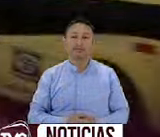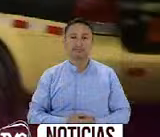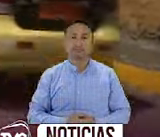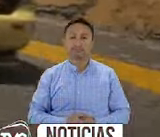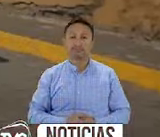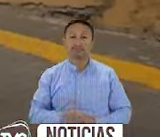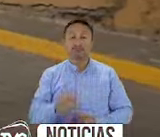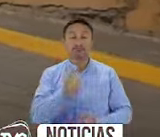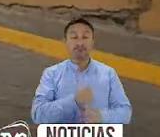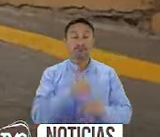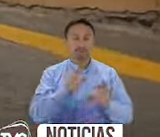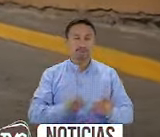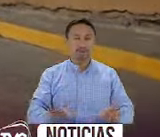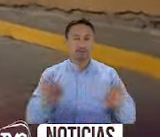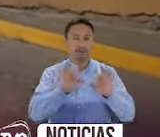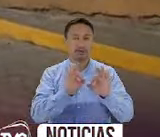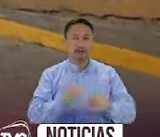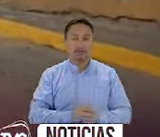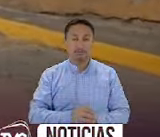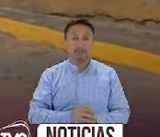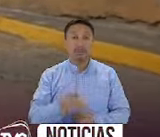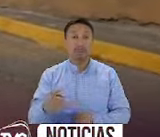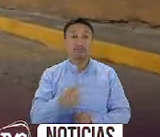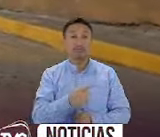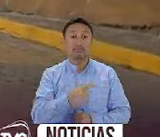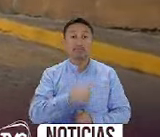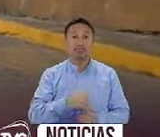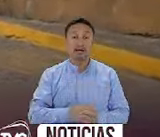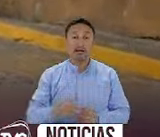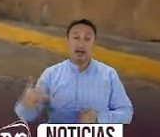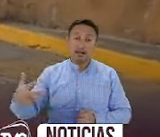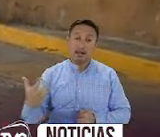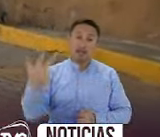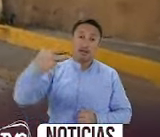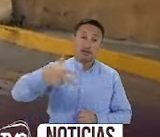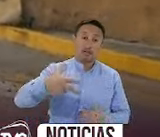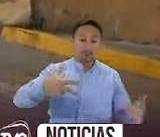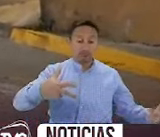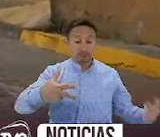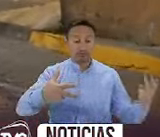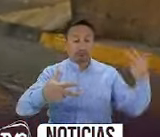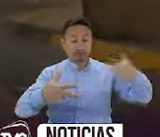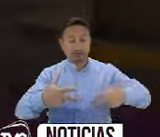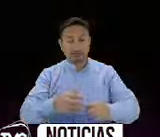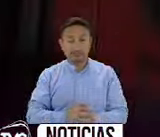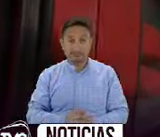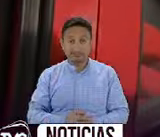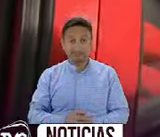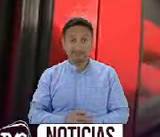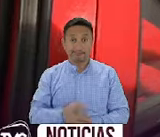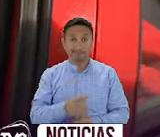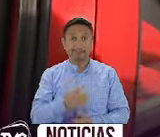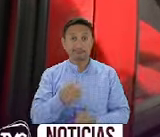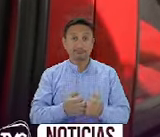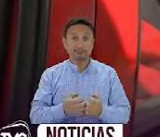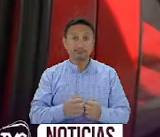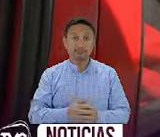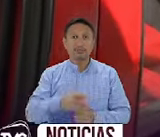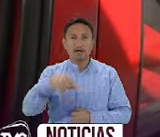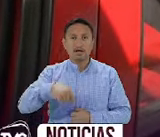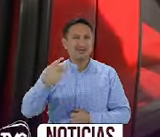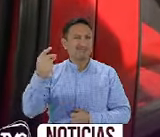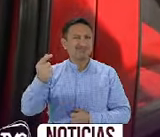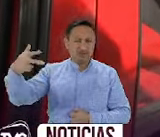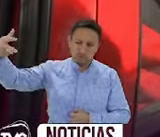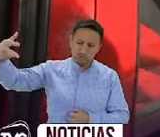importante, dicen, que se coloque reductores de velocidad para evitar tragedias. todo el mundo baja muy rápido.